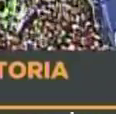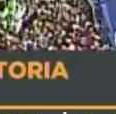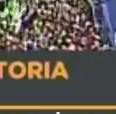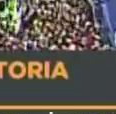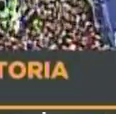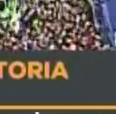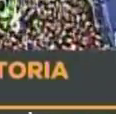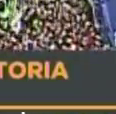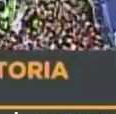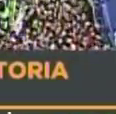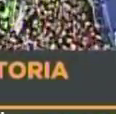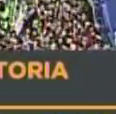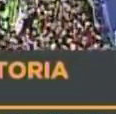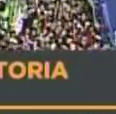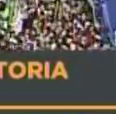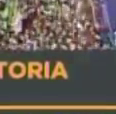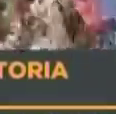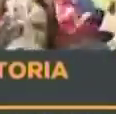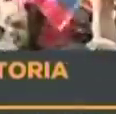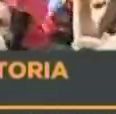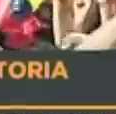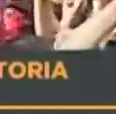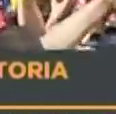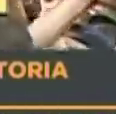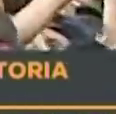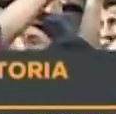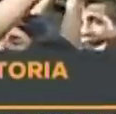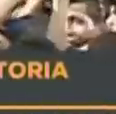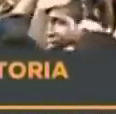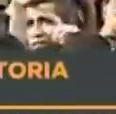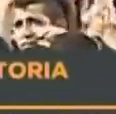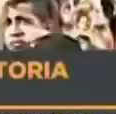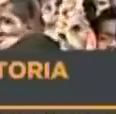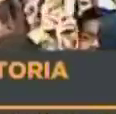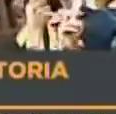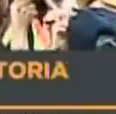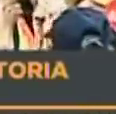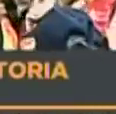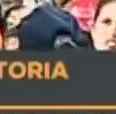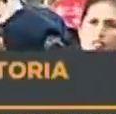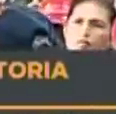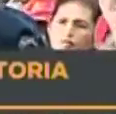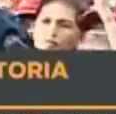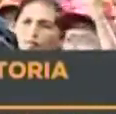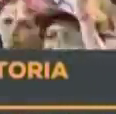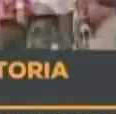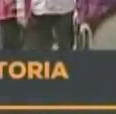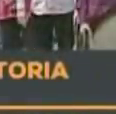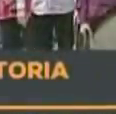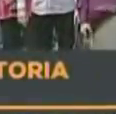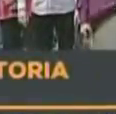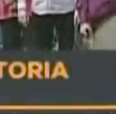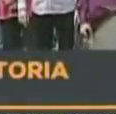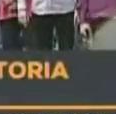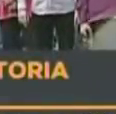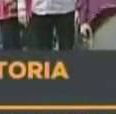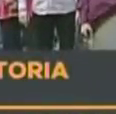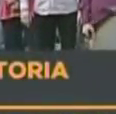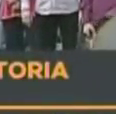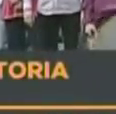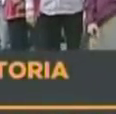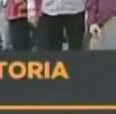una revolución, la revolución bolivariana. Tenemos un pueblo organizado